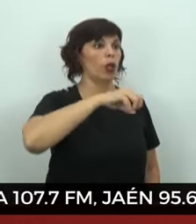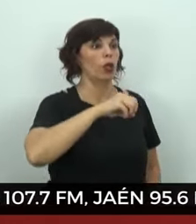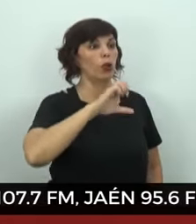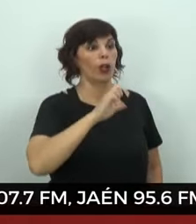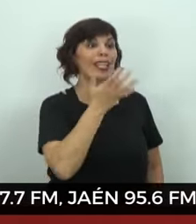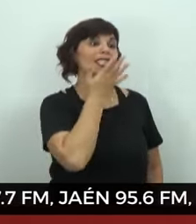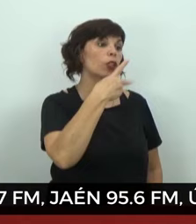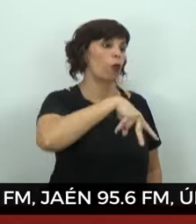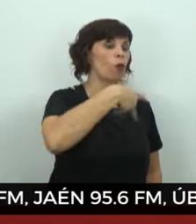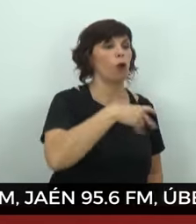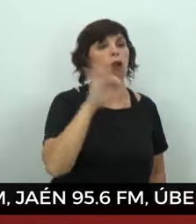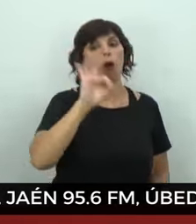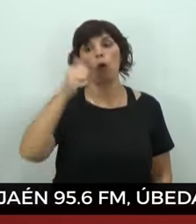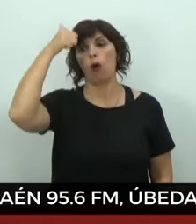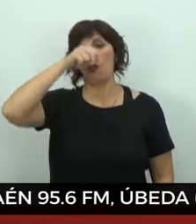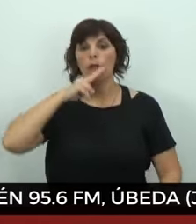Con Jacob.